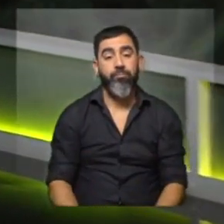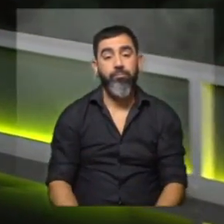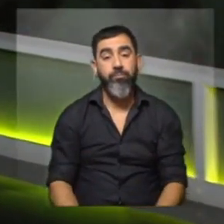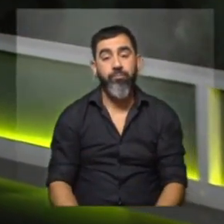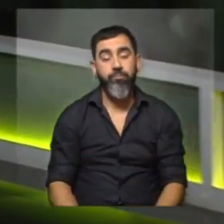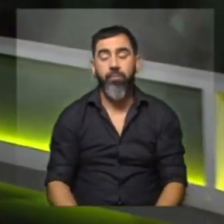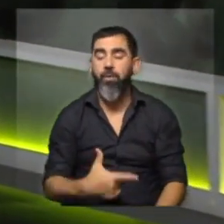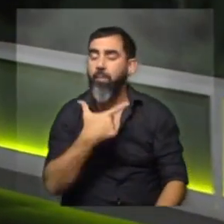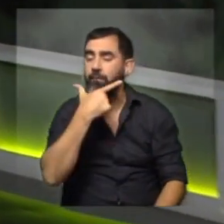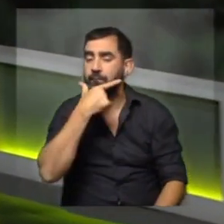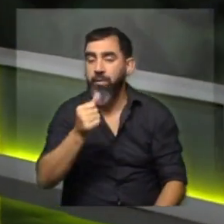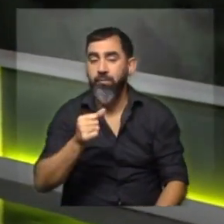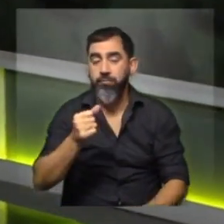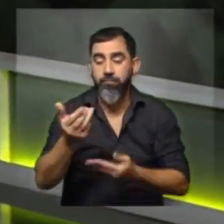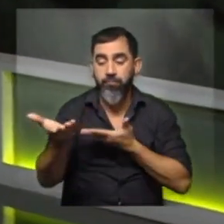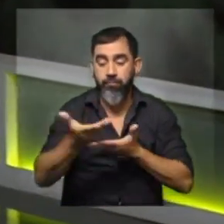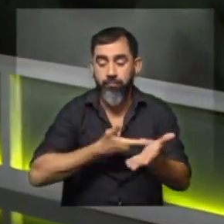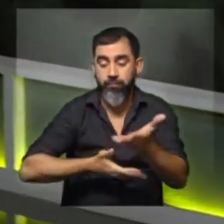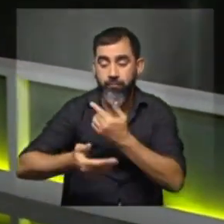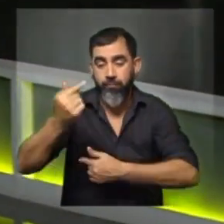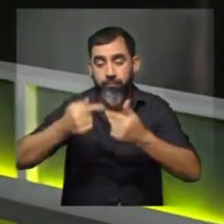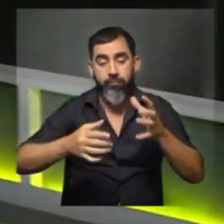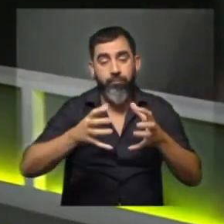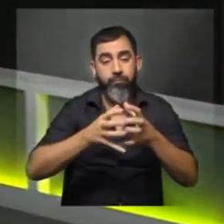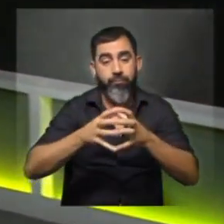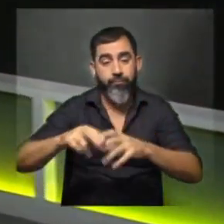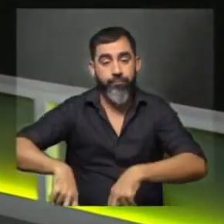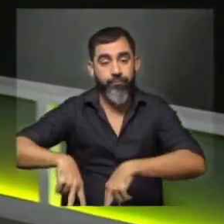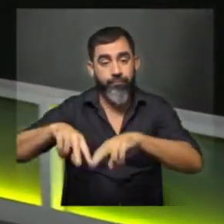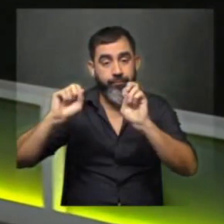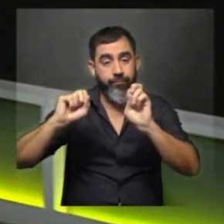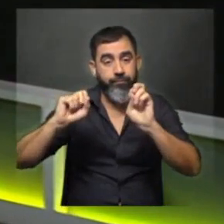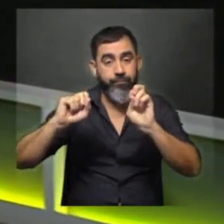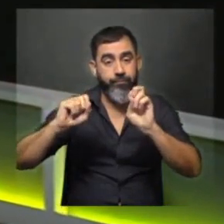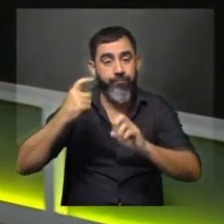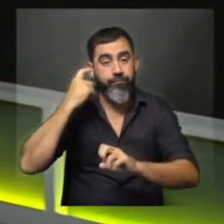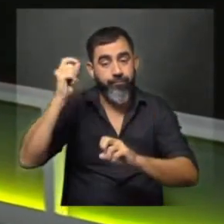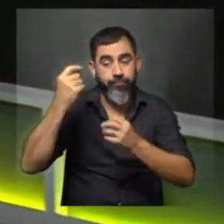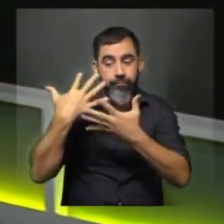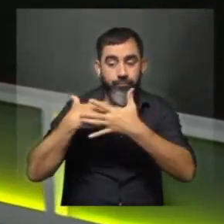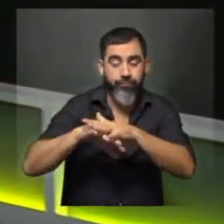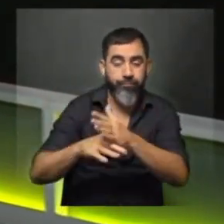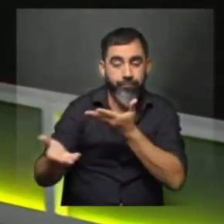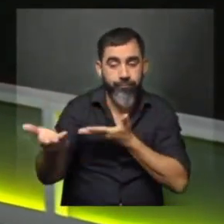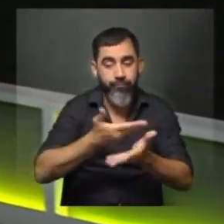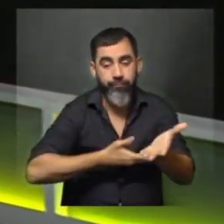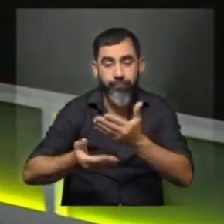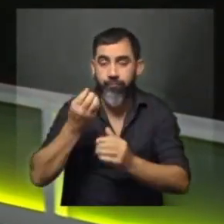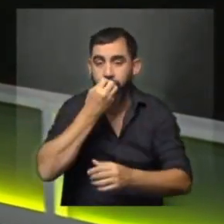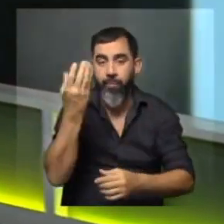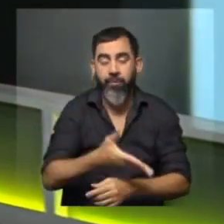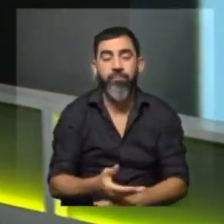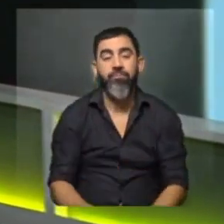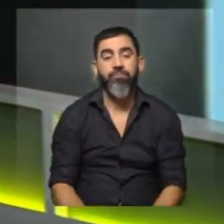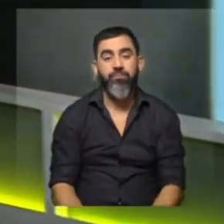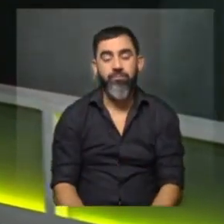para facilitar la interacción entre distintos grupos de investigación, que las ideas fluyan de alguna manera entre las